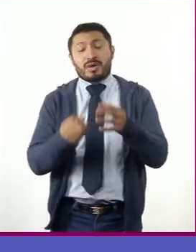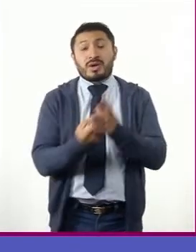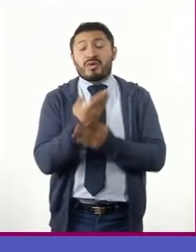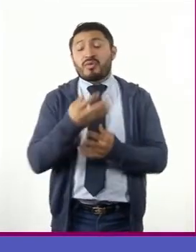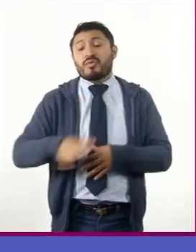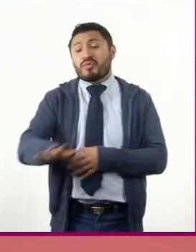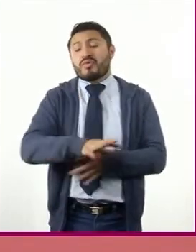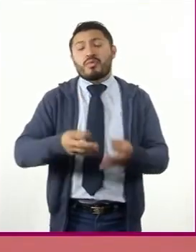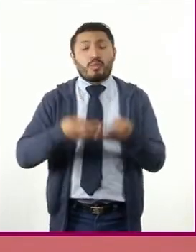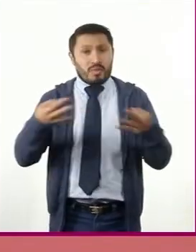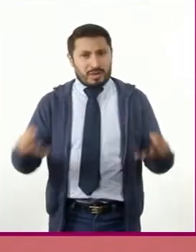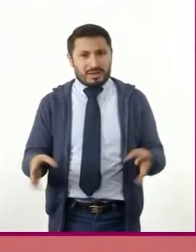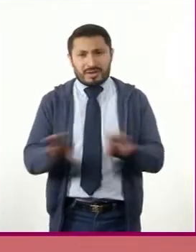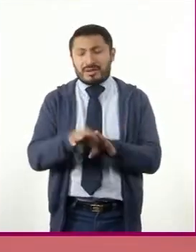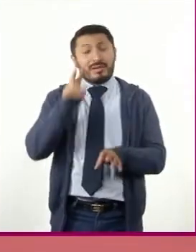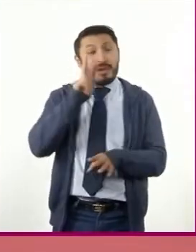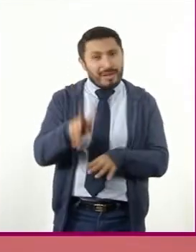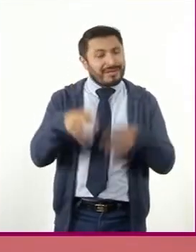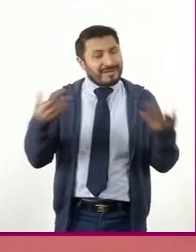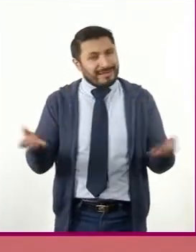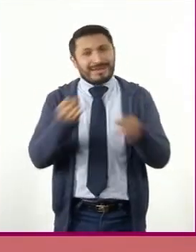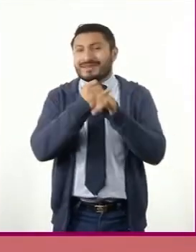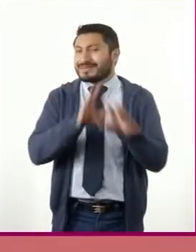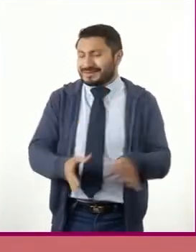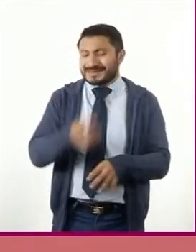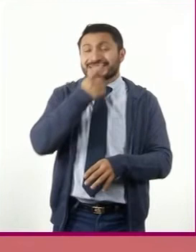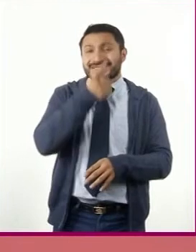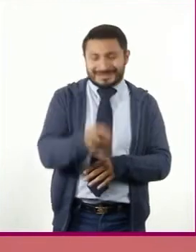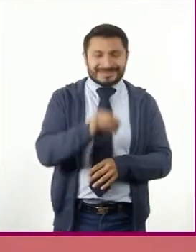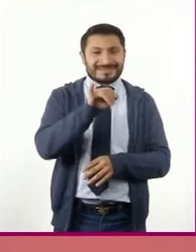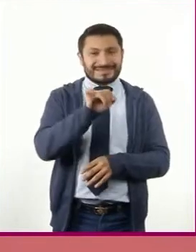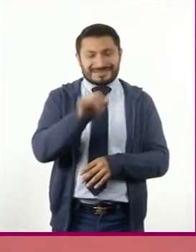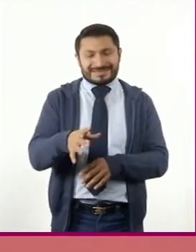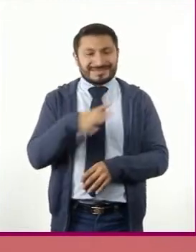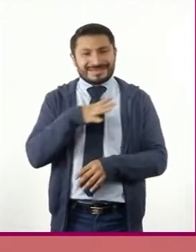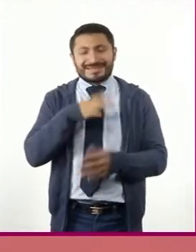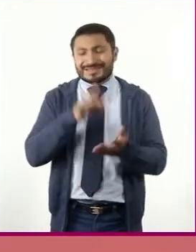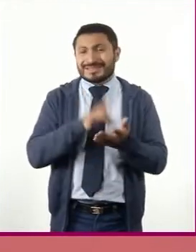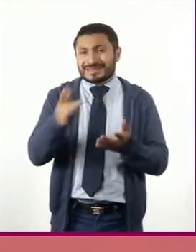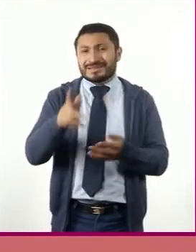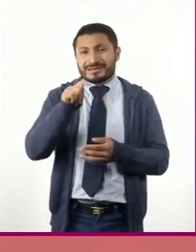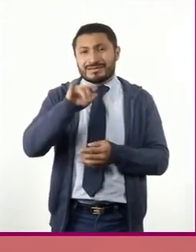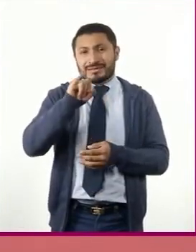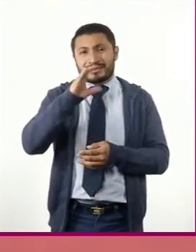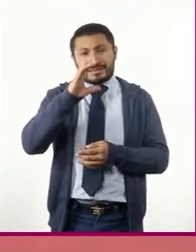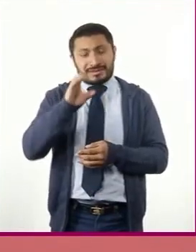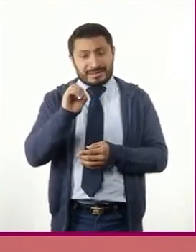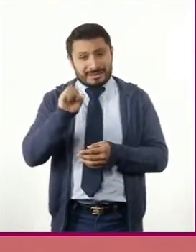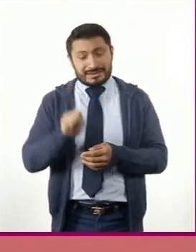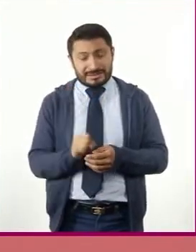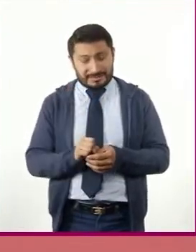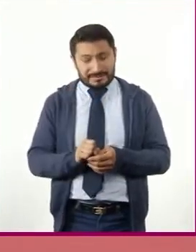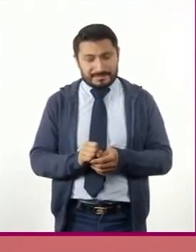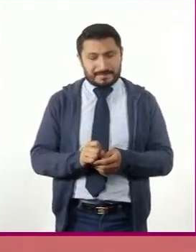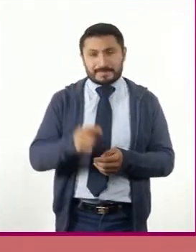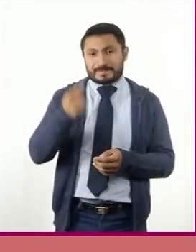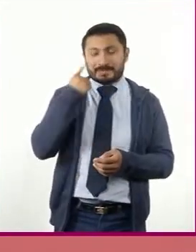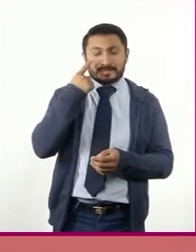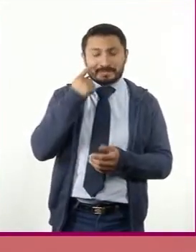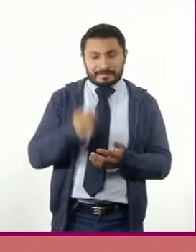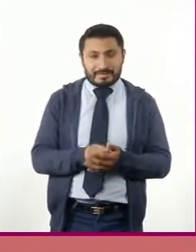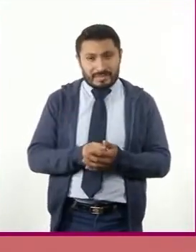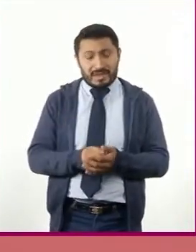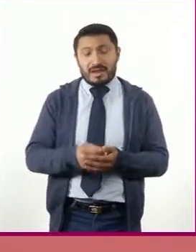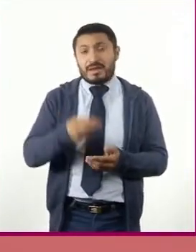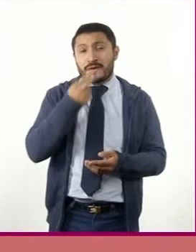les parece? Todos estos datos, hay que decirlo, los hemos obtenido gracias a las TIC. Fíjense bien, manejamos un fragmento de